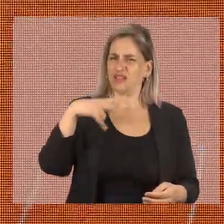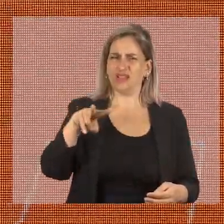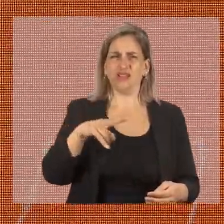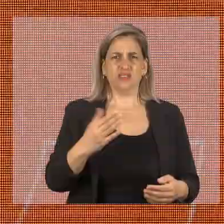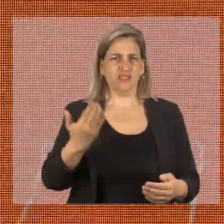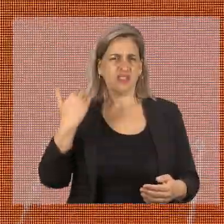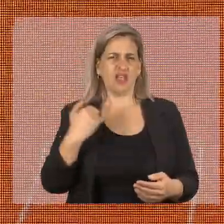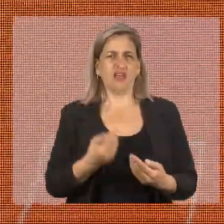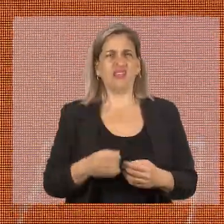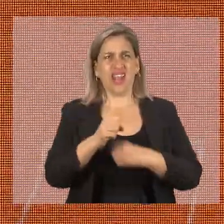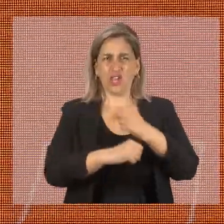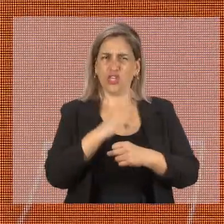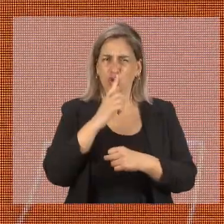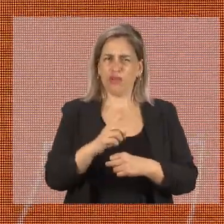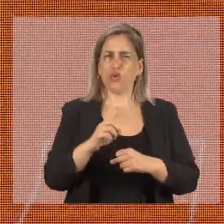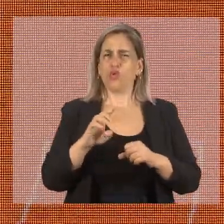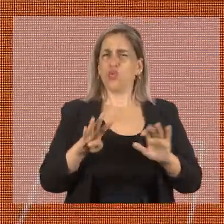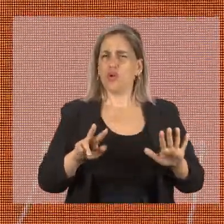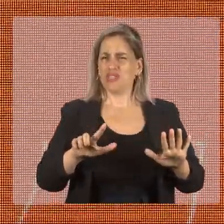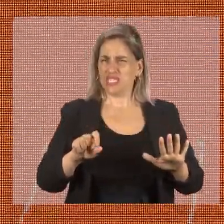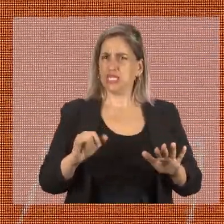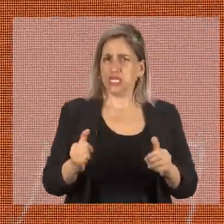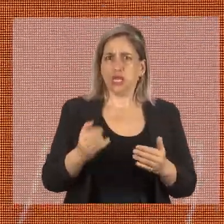70, planificándose. La vamos a hacer.